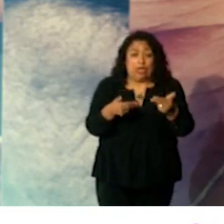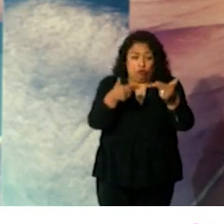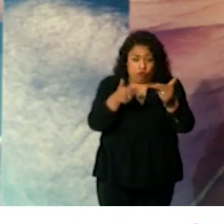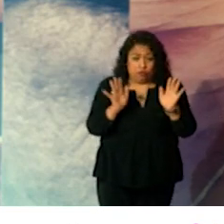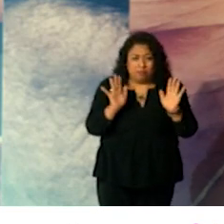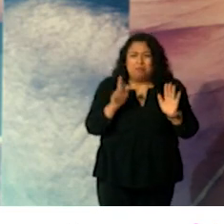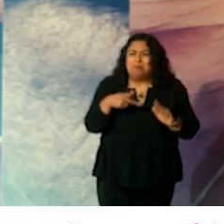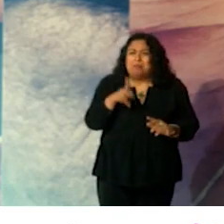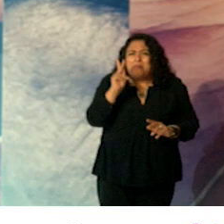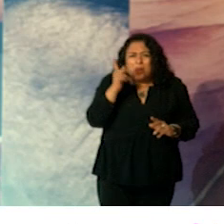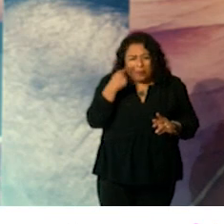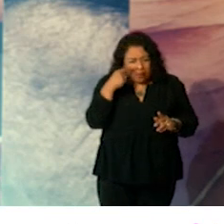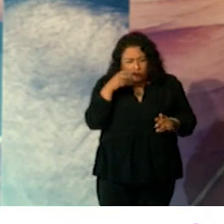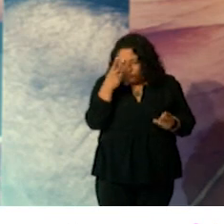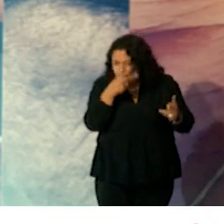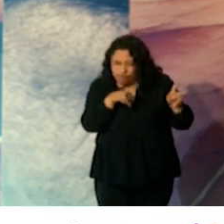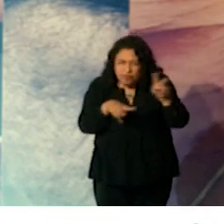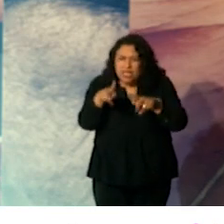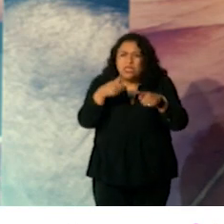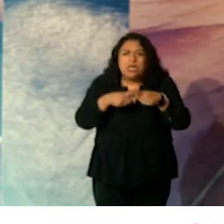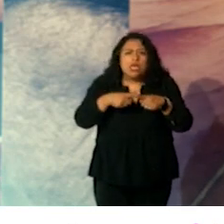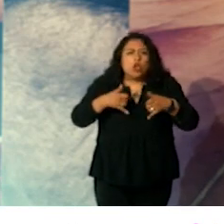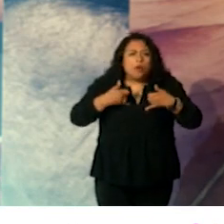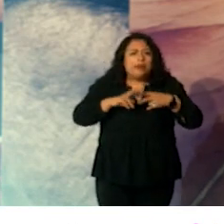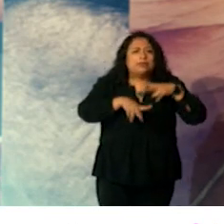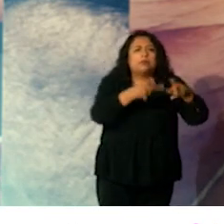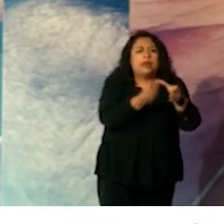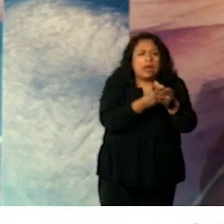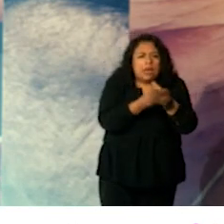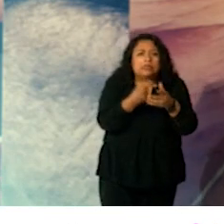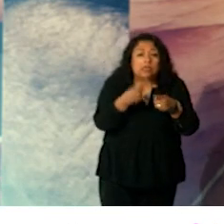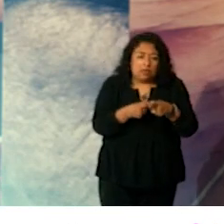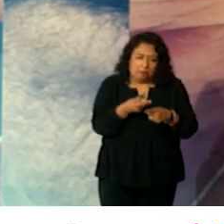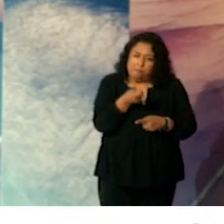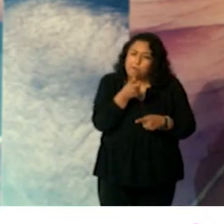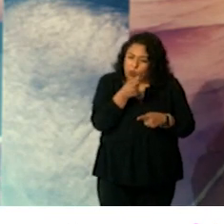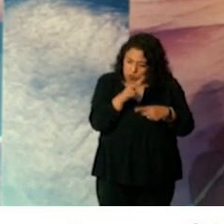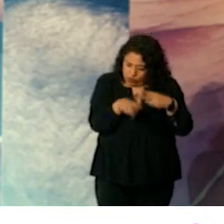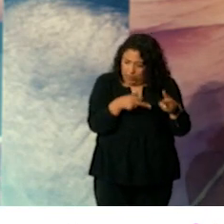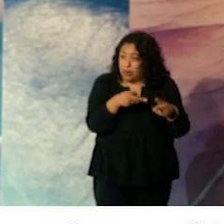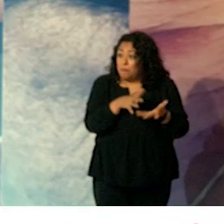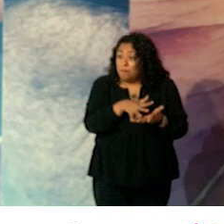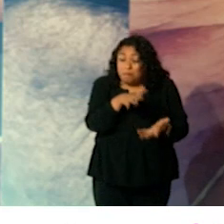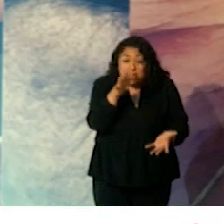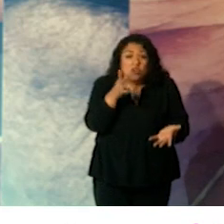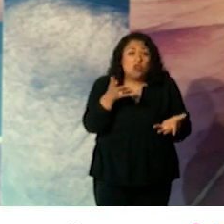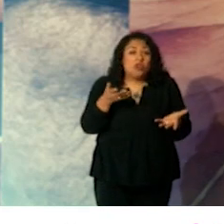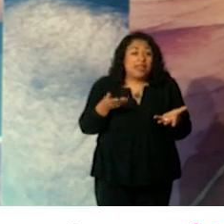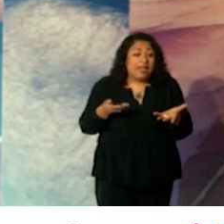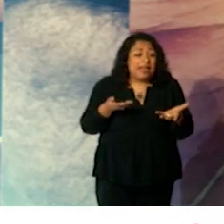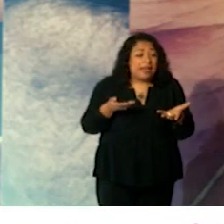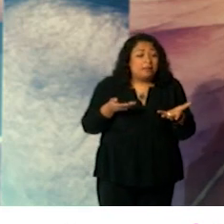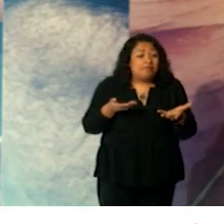pero hagamos una radiografía de los chicos y chicas que van a esas clases. Van muy pocos. La mayoría sale, pero no